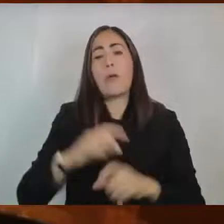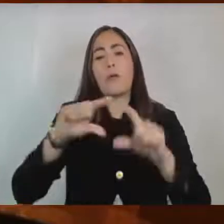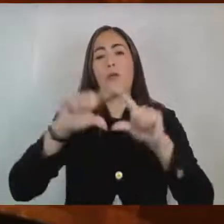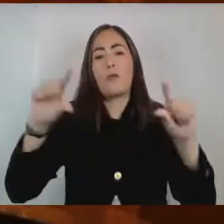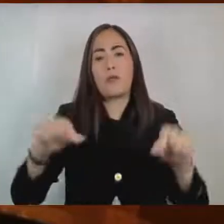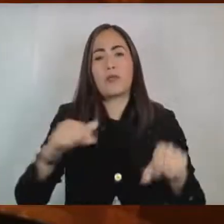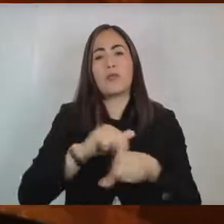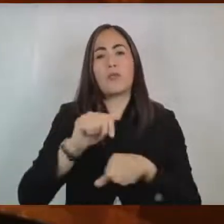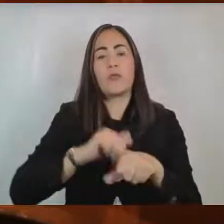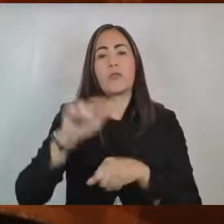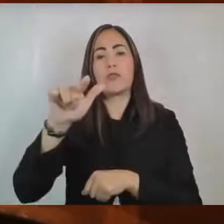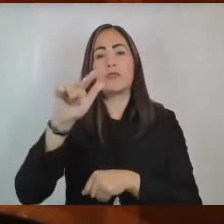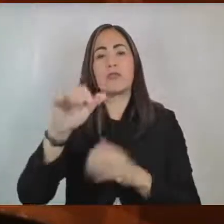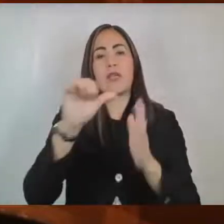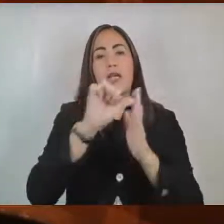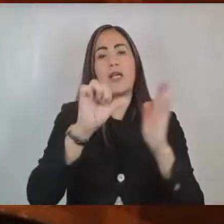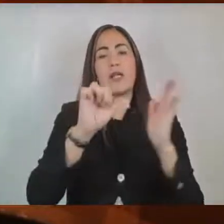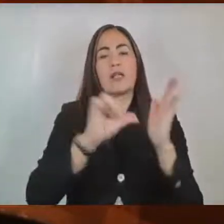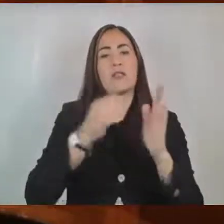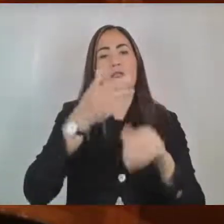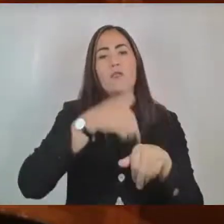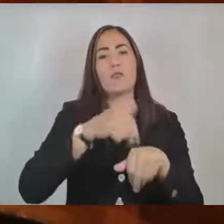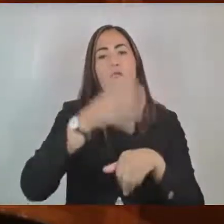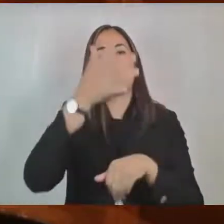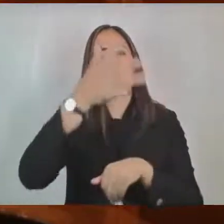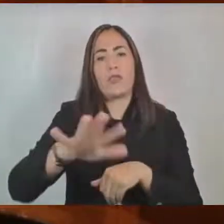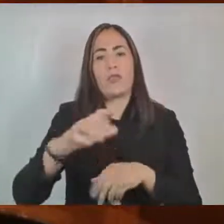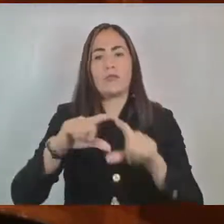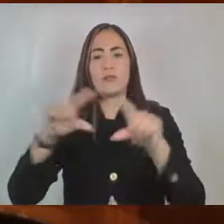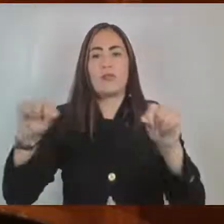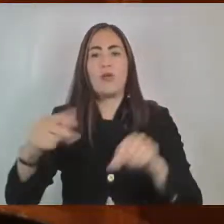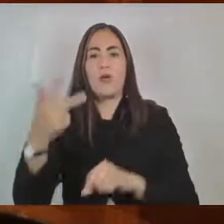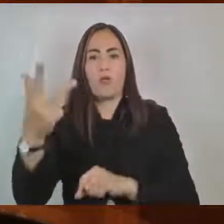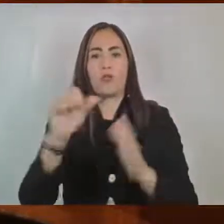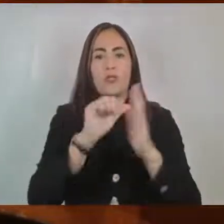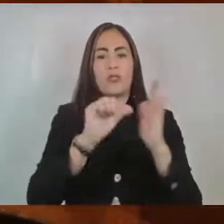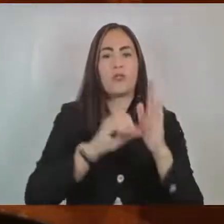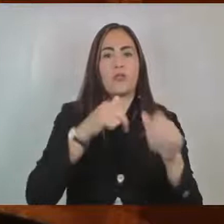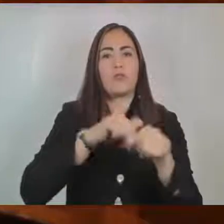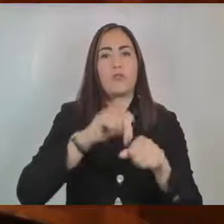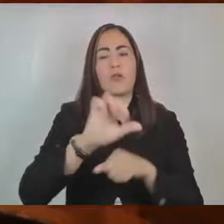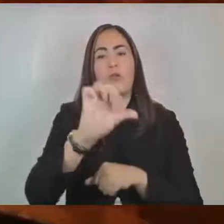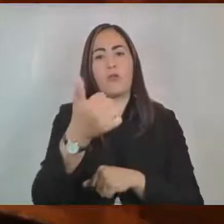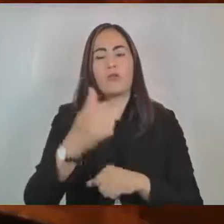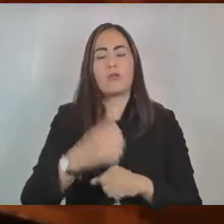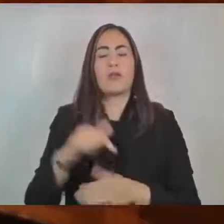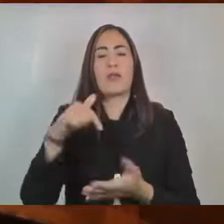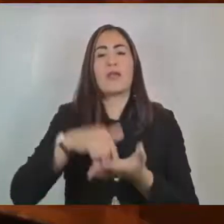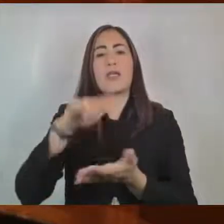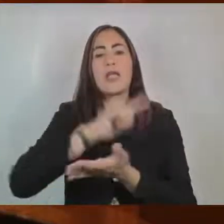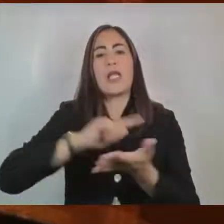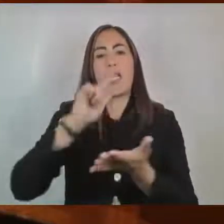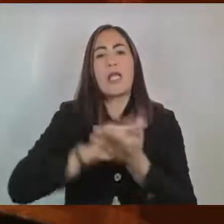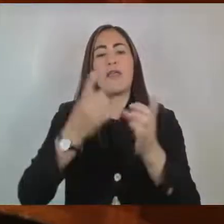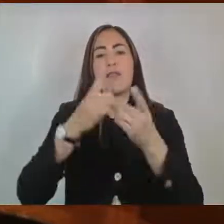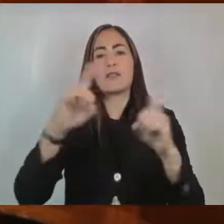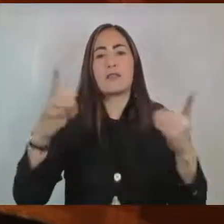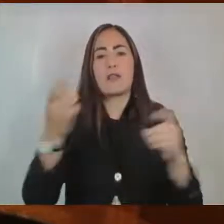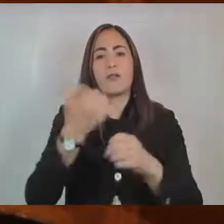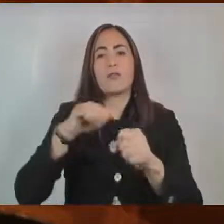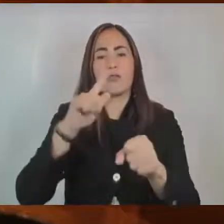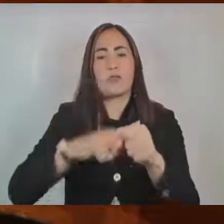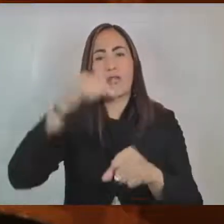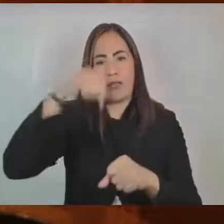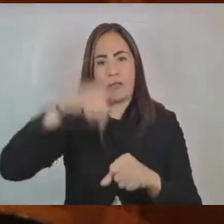fracción 17 del artículo 10, la fracción 8ª del artículo 11 de la Ley de Desarrollo Social